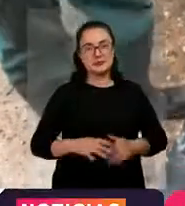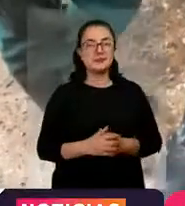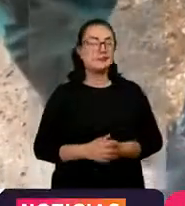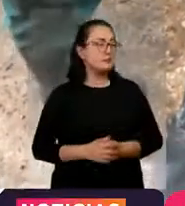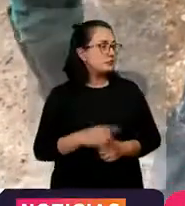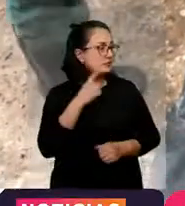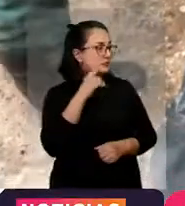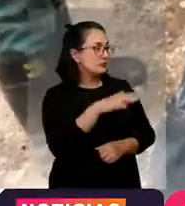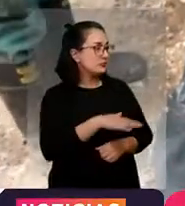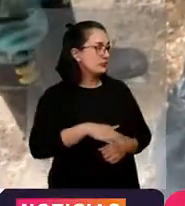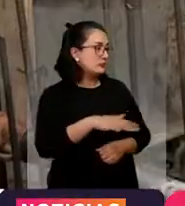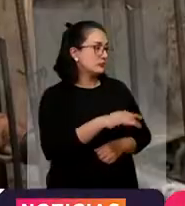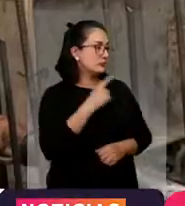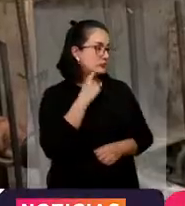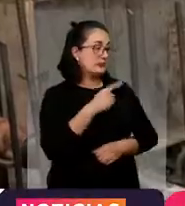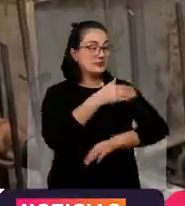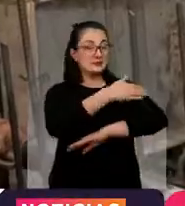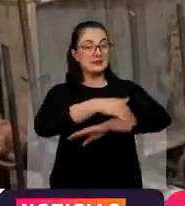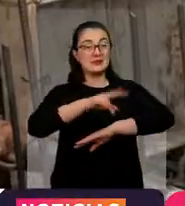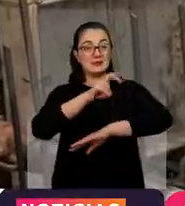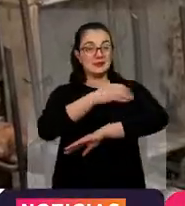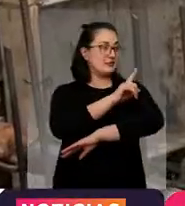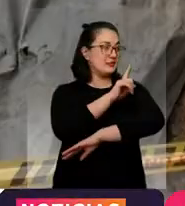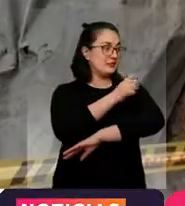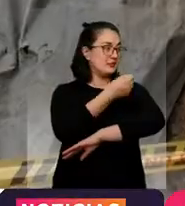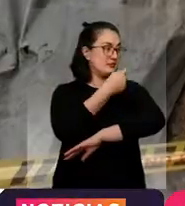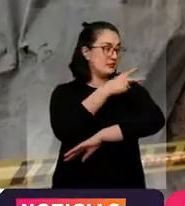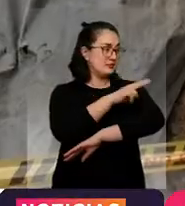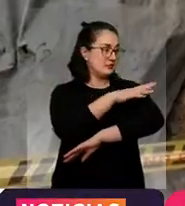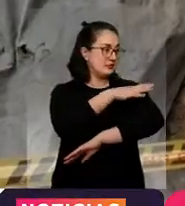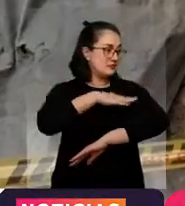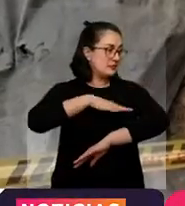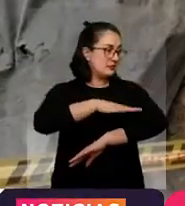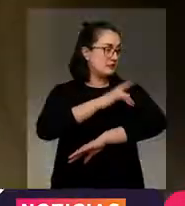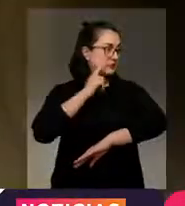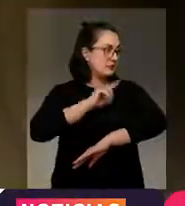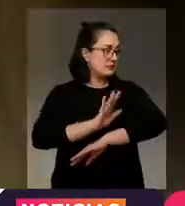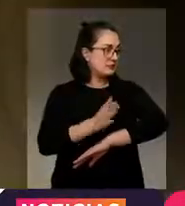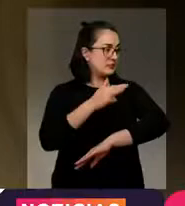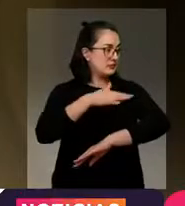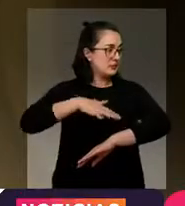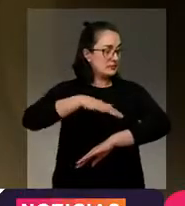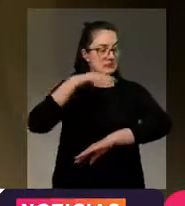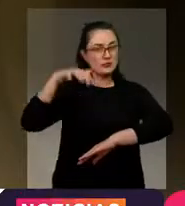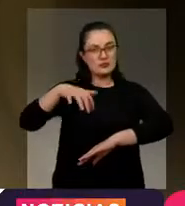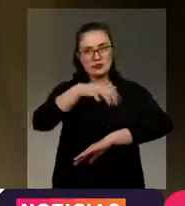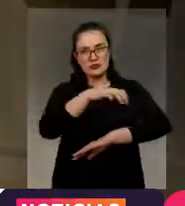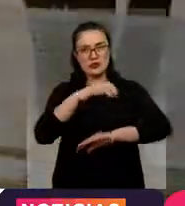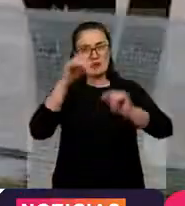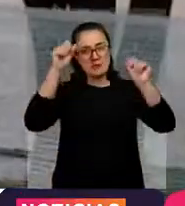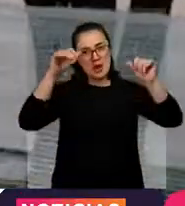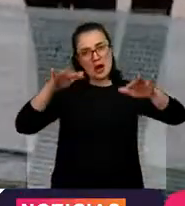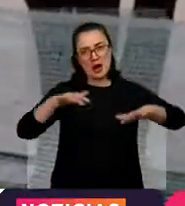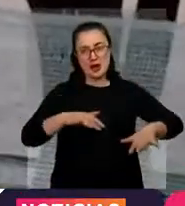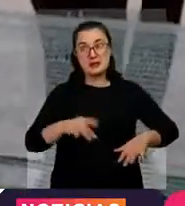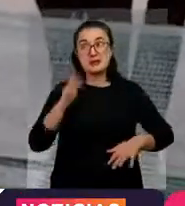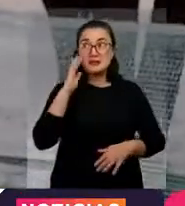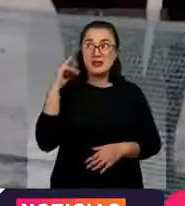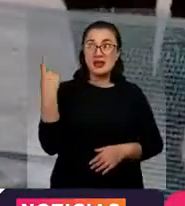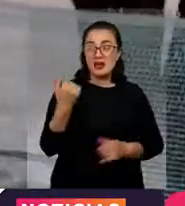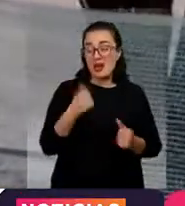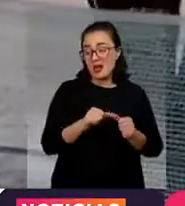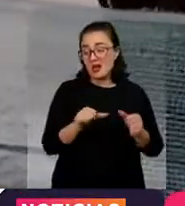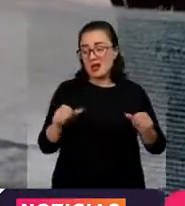con calle 112 mejorarán la captación de aguas lluvias en esta zona ya que en época de invierno los encharcamientos generan afectaciones